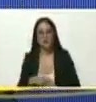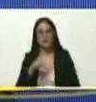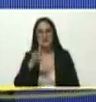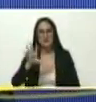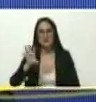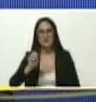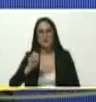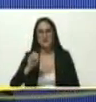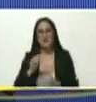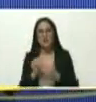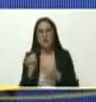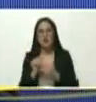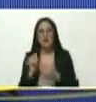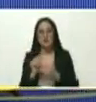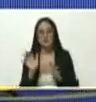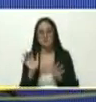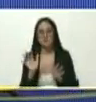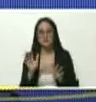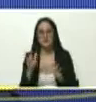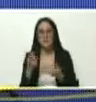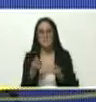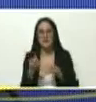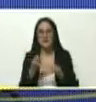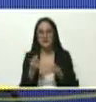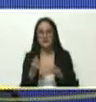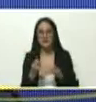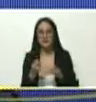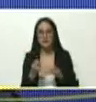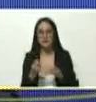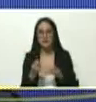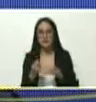150 dólares del barril.